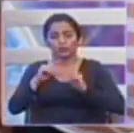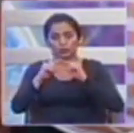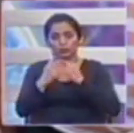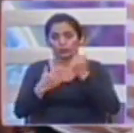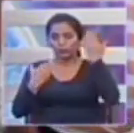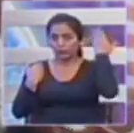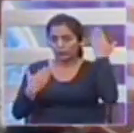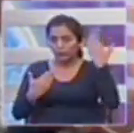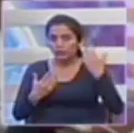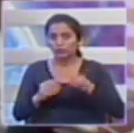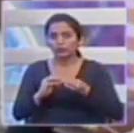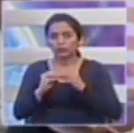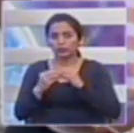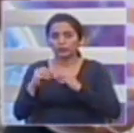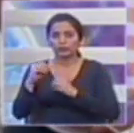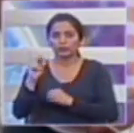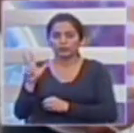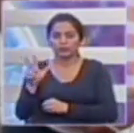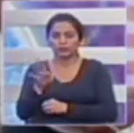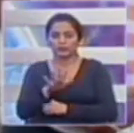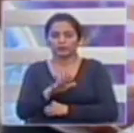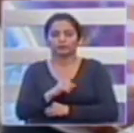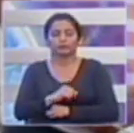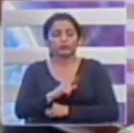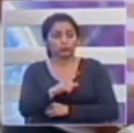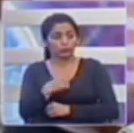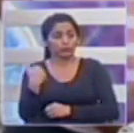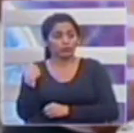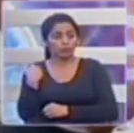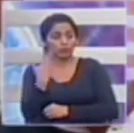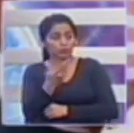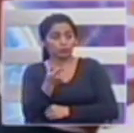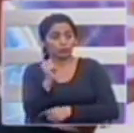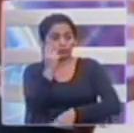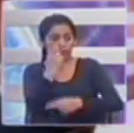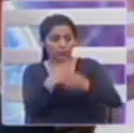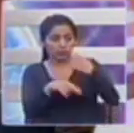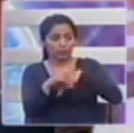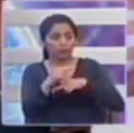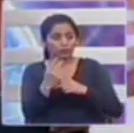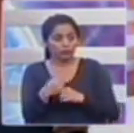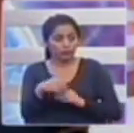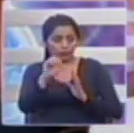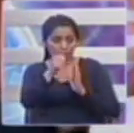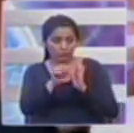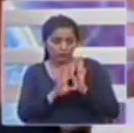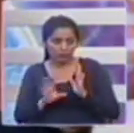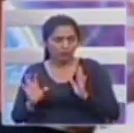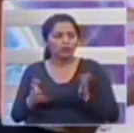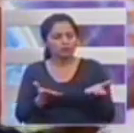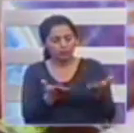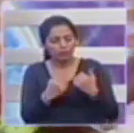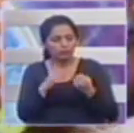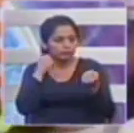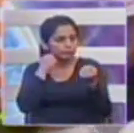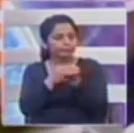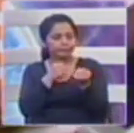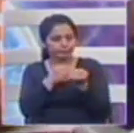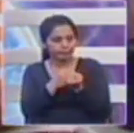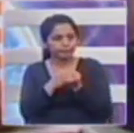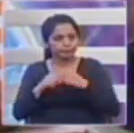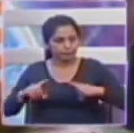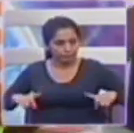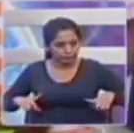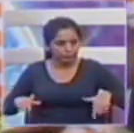proyecto justamente para los emprendedores. Claro. Para ti que tienes tu pequeño negocio artesanal, con Lenín Moreno, y deje la asamblea que vamos a quitar una serie